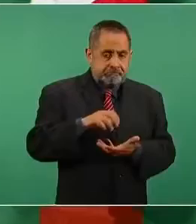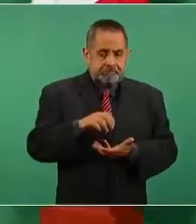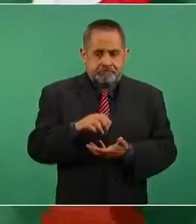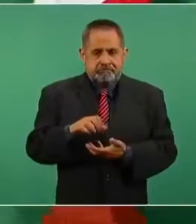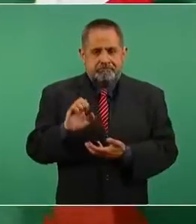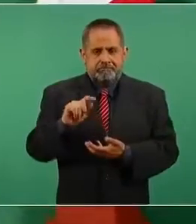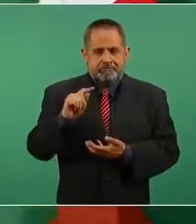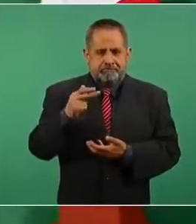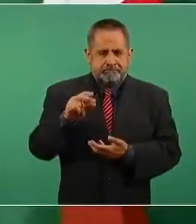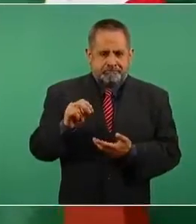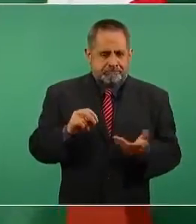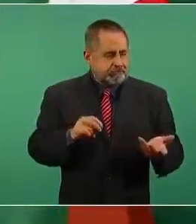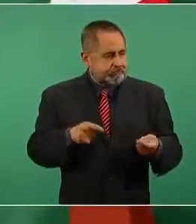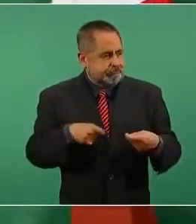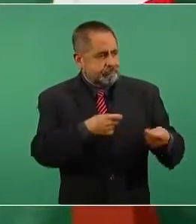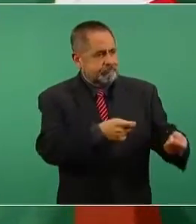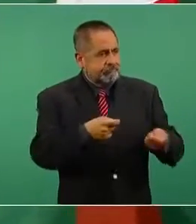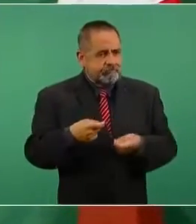etano